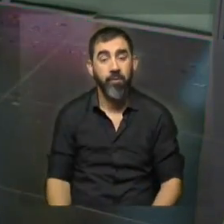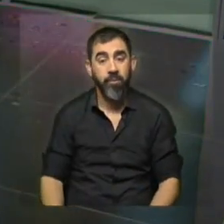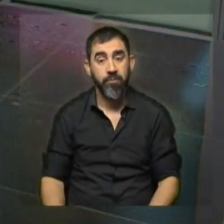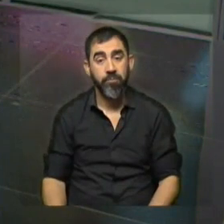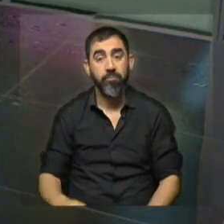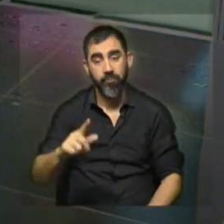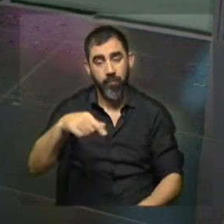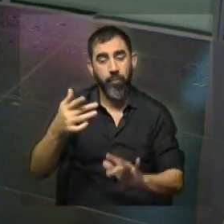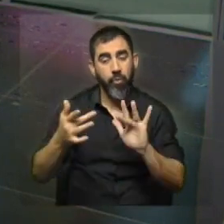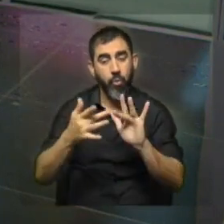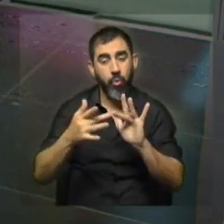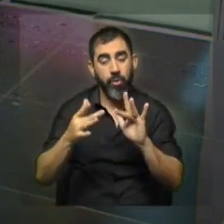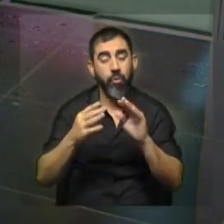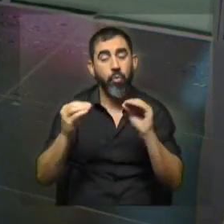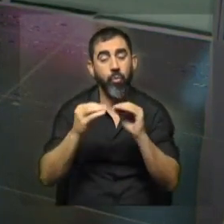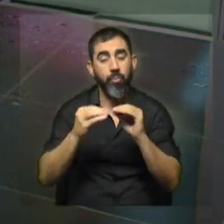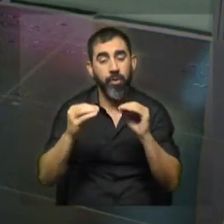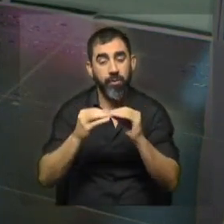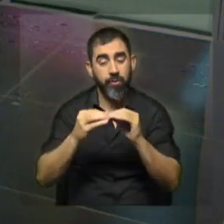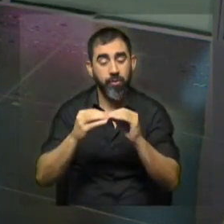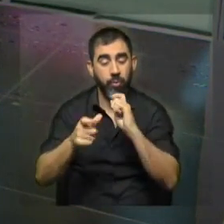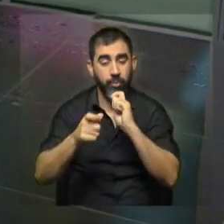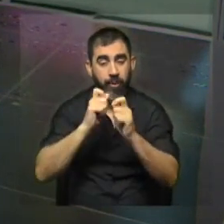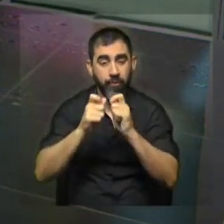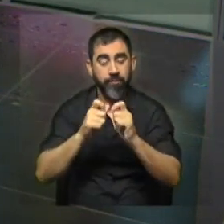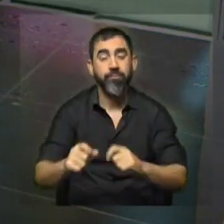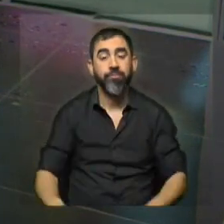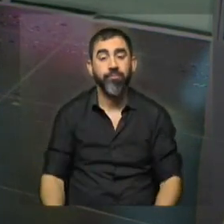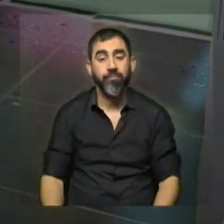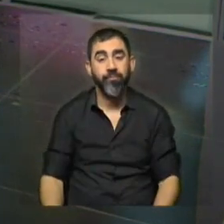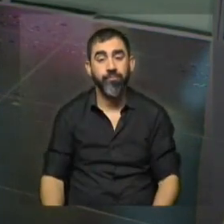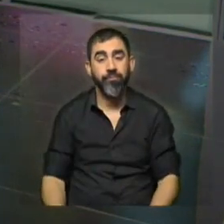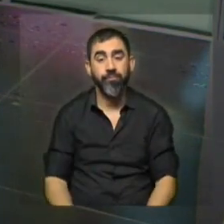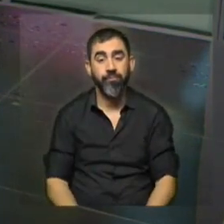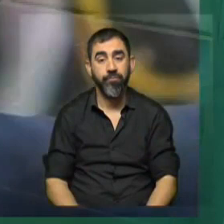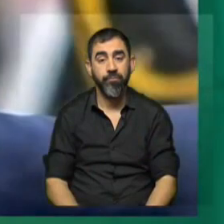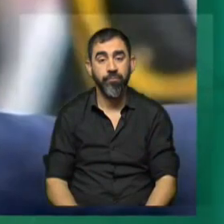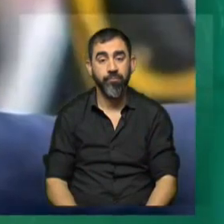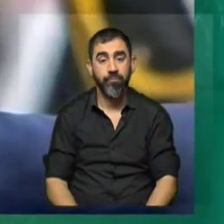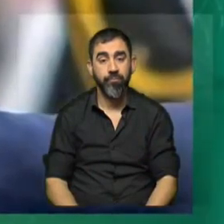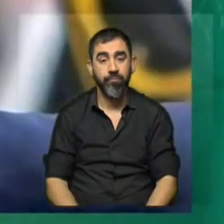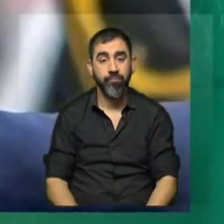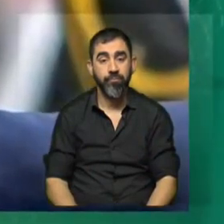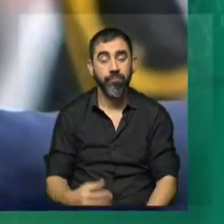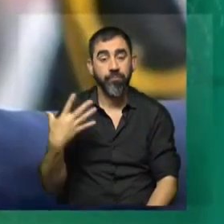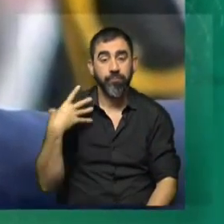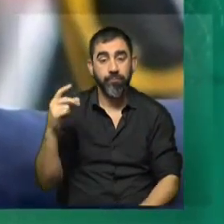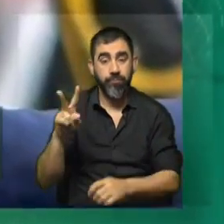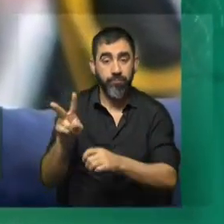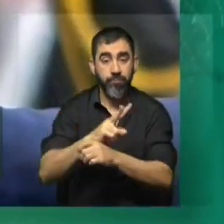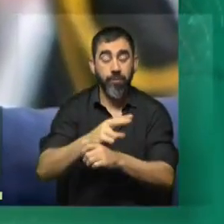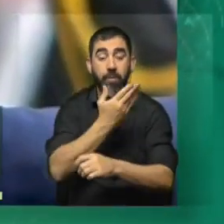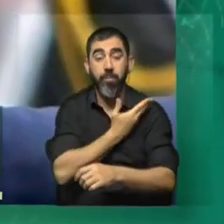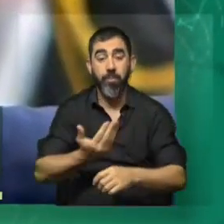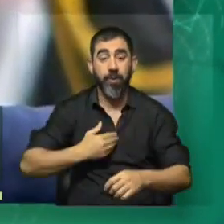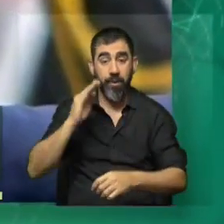más adelante en contacto con nuestro móvil, con Mauricio Pérez. Entre tanto, vemos la siguiente información. El jefe de la seguridad del presidente